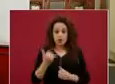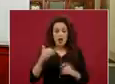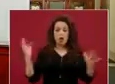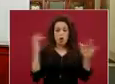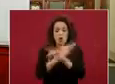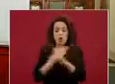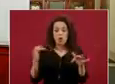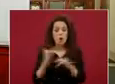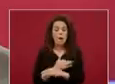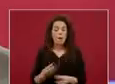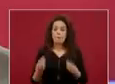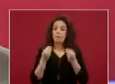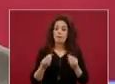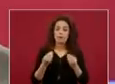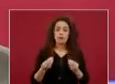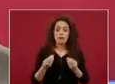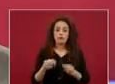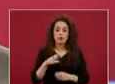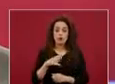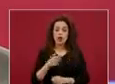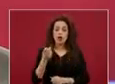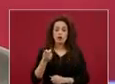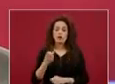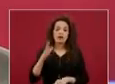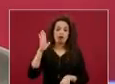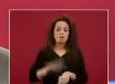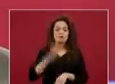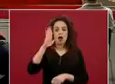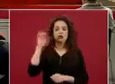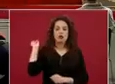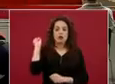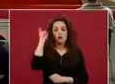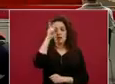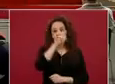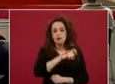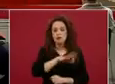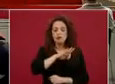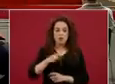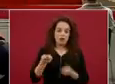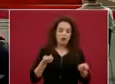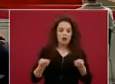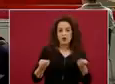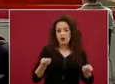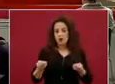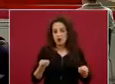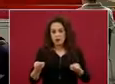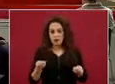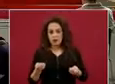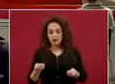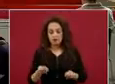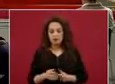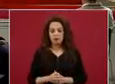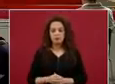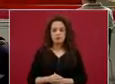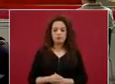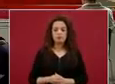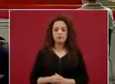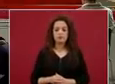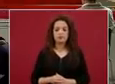movilidad, es la zona más compleja que entre en control. En ese sentido